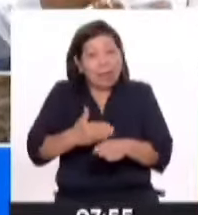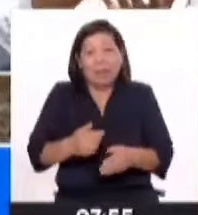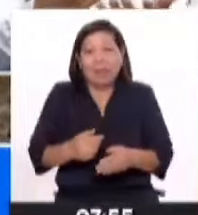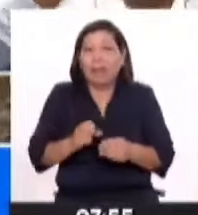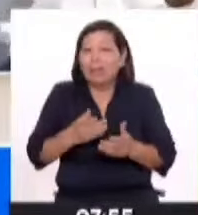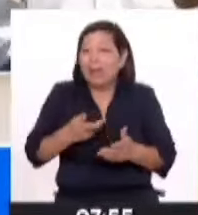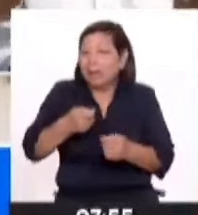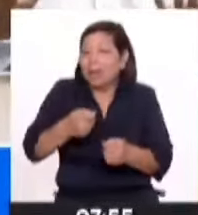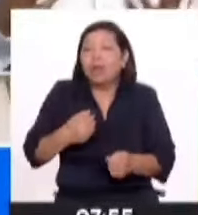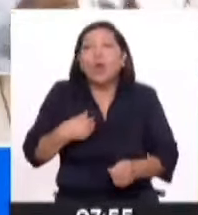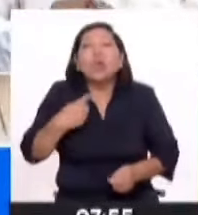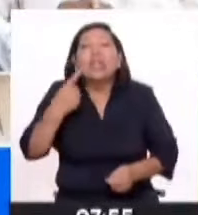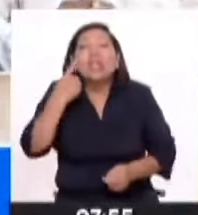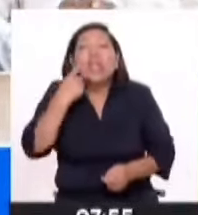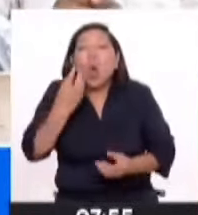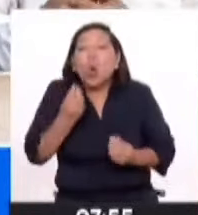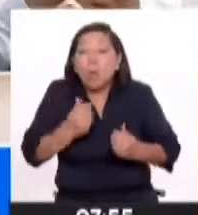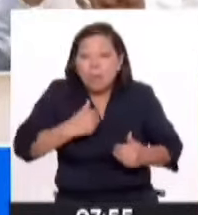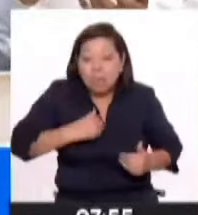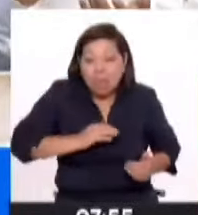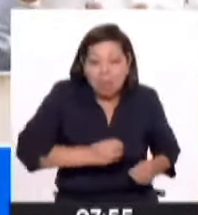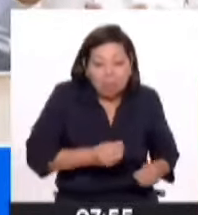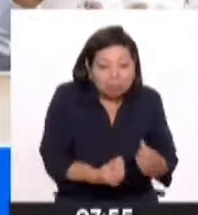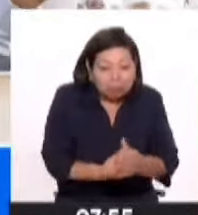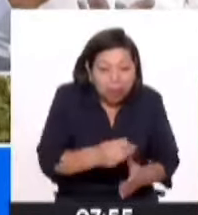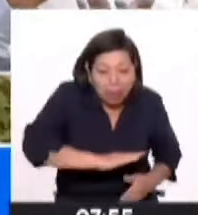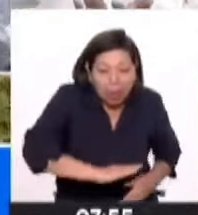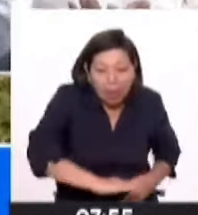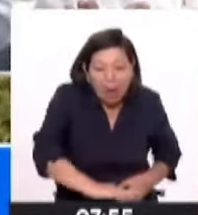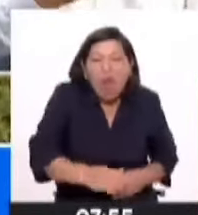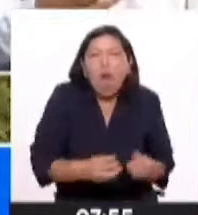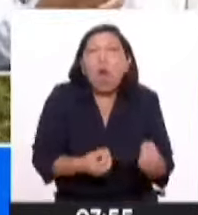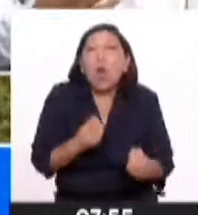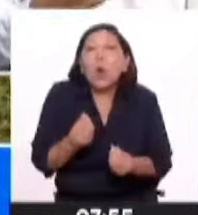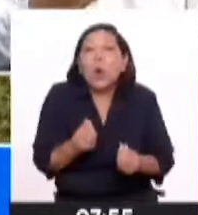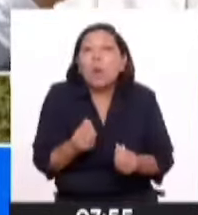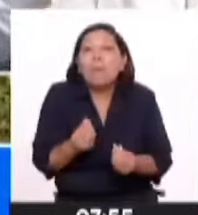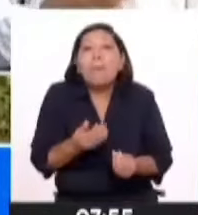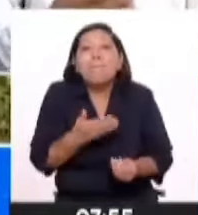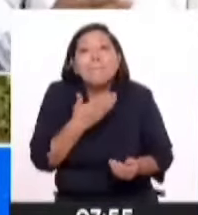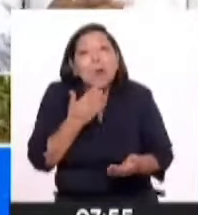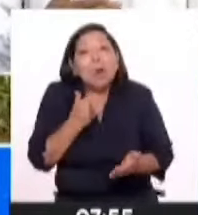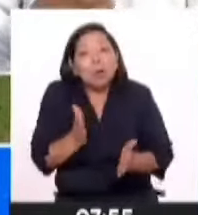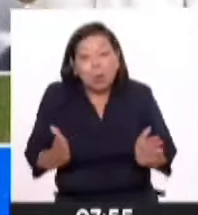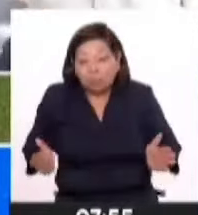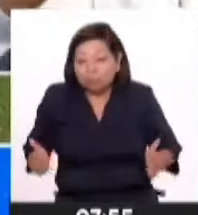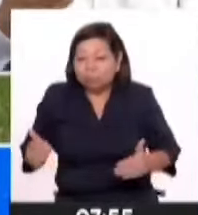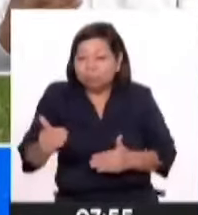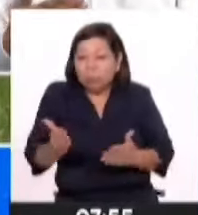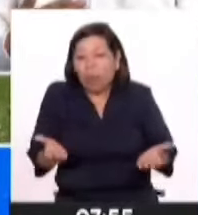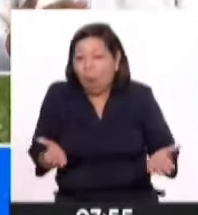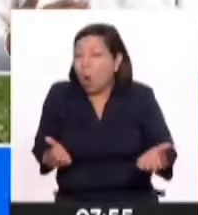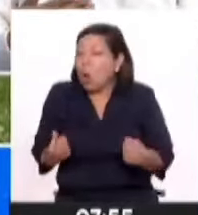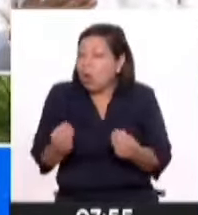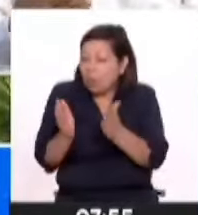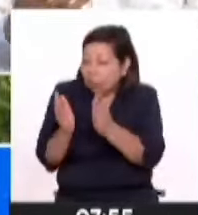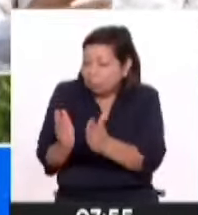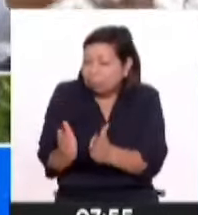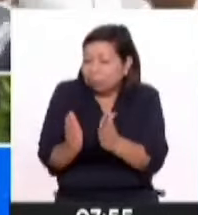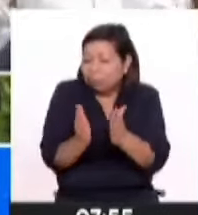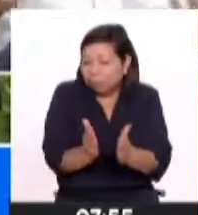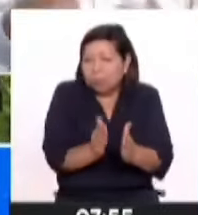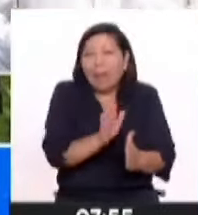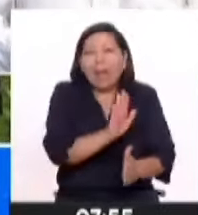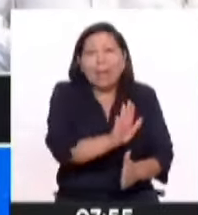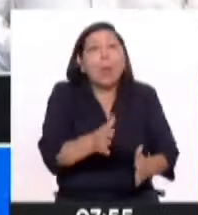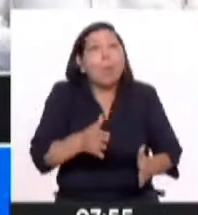campaña agrícola, conocer la calidad de los suelos y en función a eso, ayudarlos a armar sus planes de abonamiento, sus planes de fertilización, para